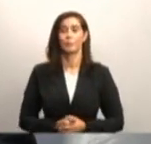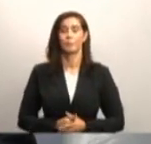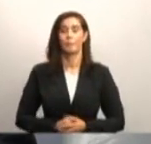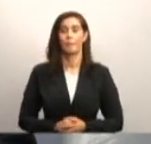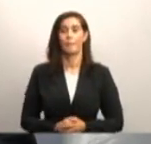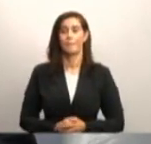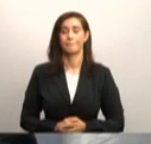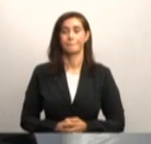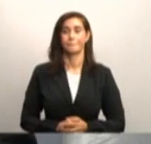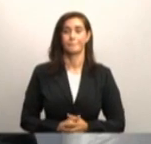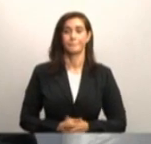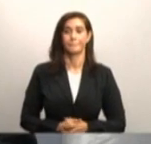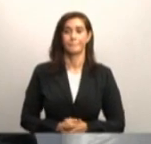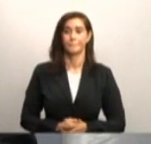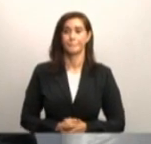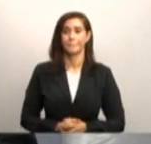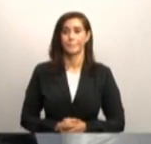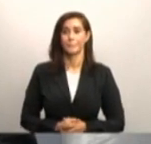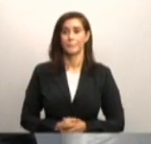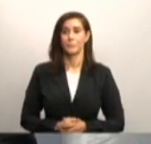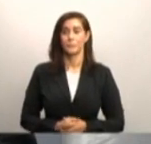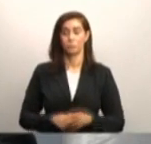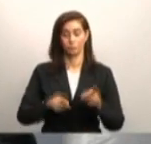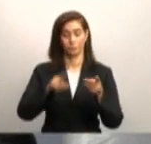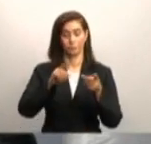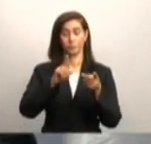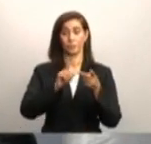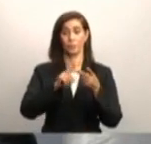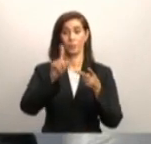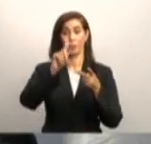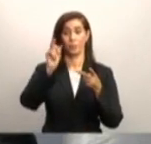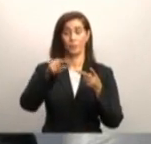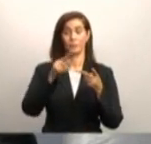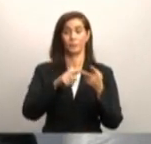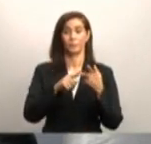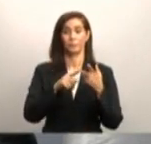Gracias a ti, Edith. Por favor, Rocío Quiroz, adelante.